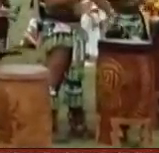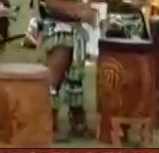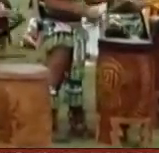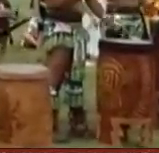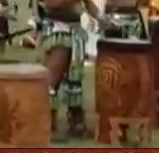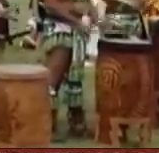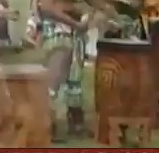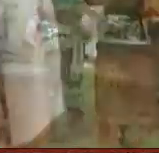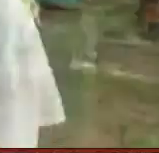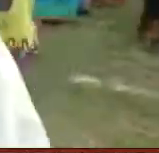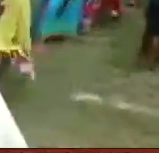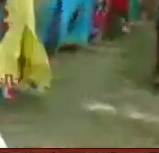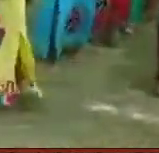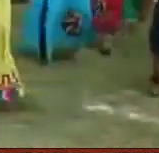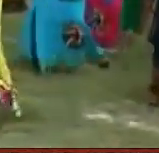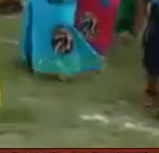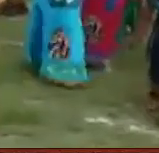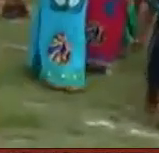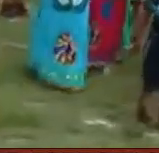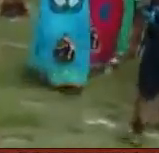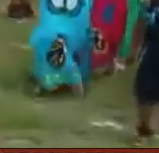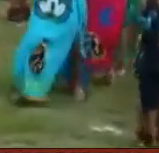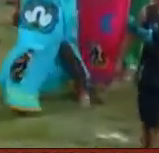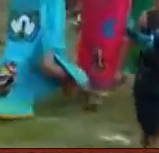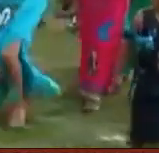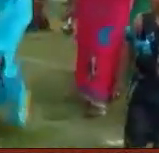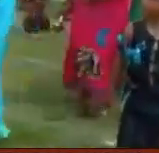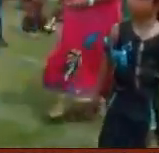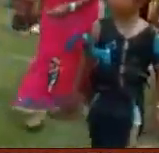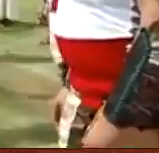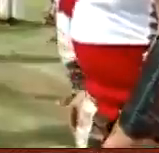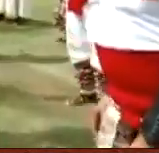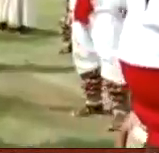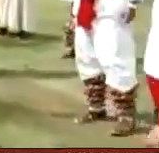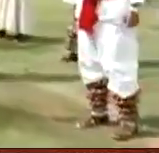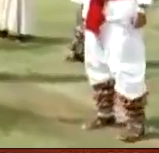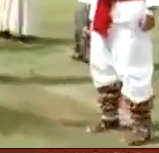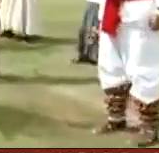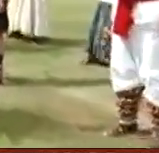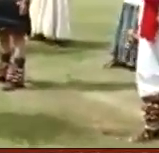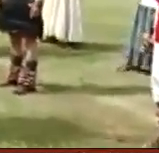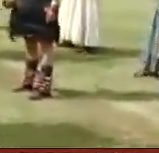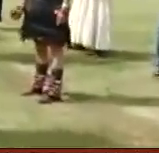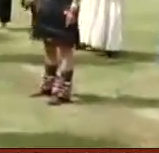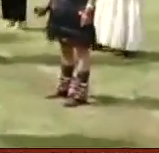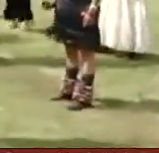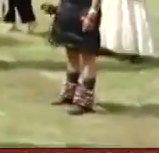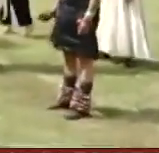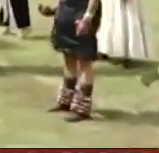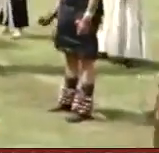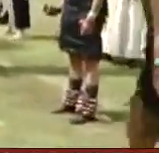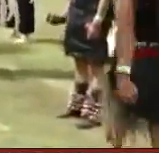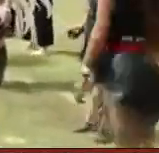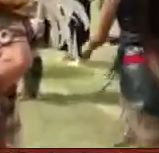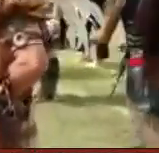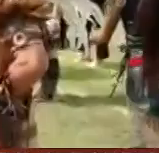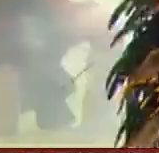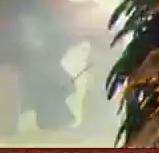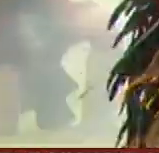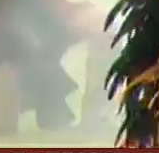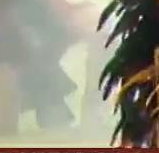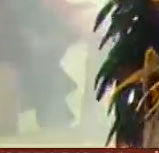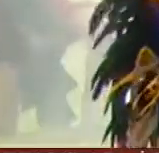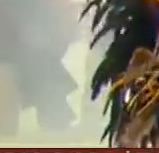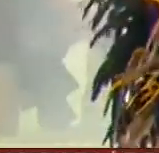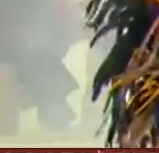tradicional azteca y bailar adecuadamente durante los 20 minutos que duró el ritual. Los representantes del Guinness World Record, encargado